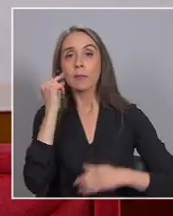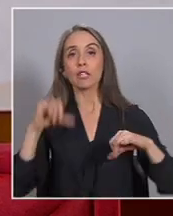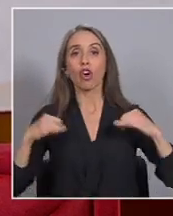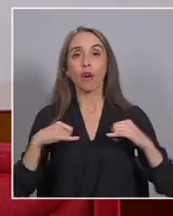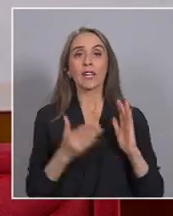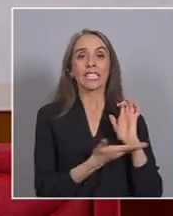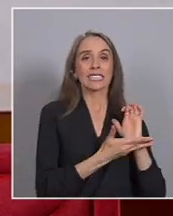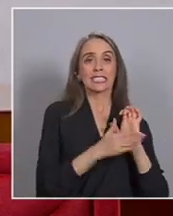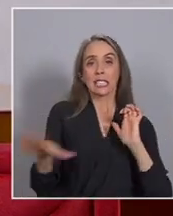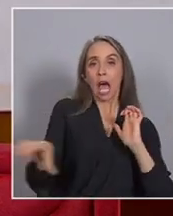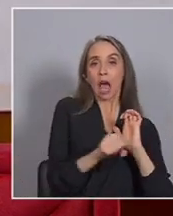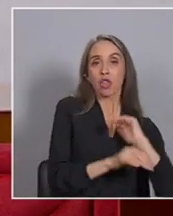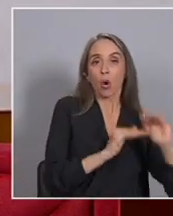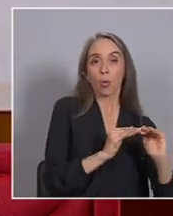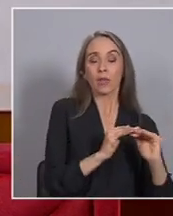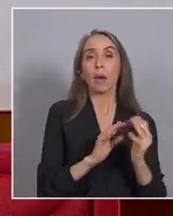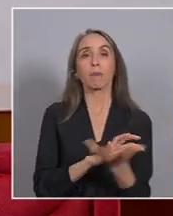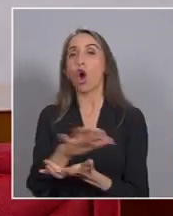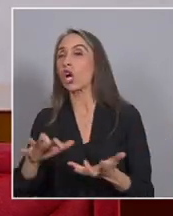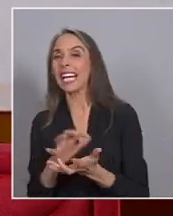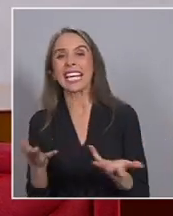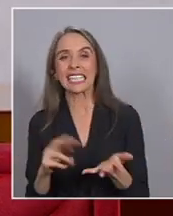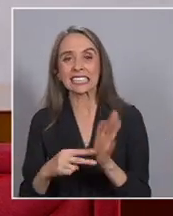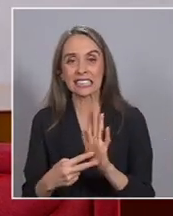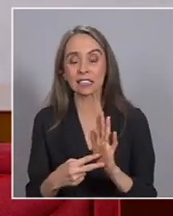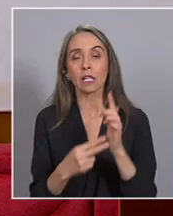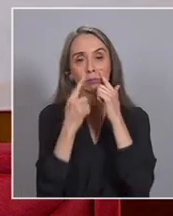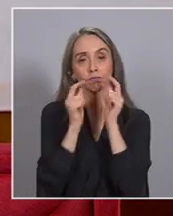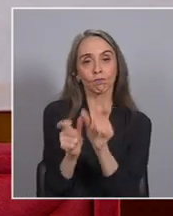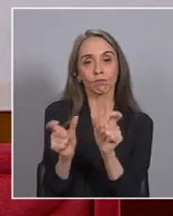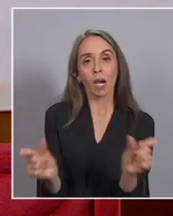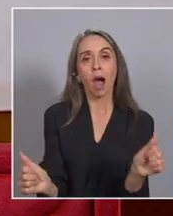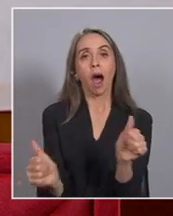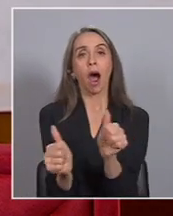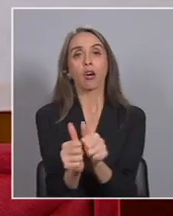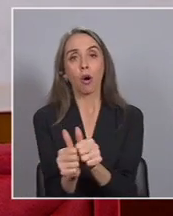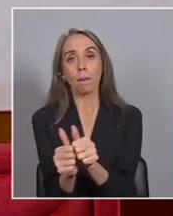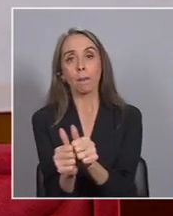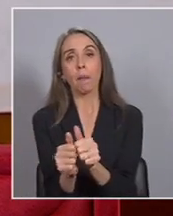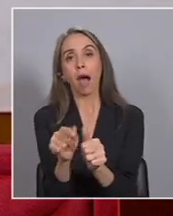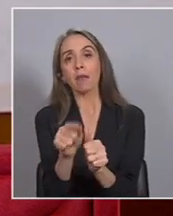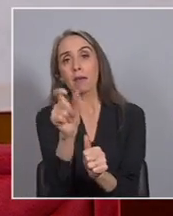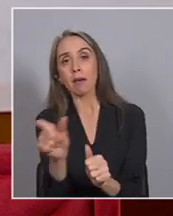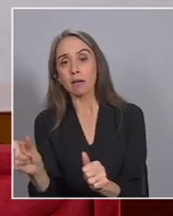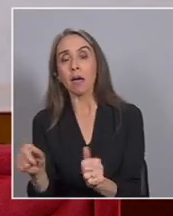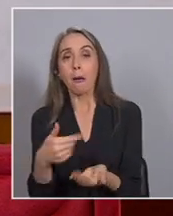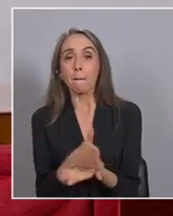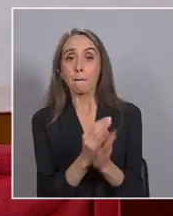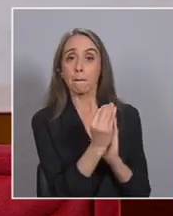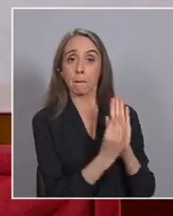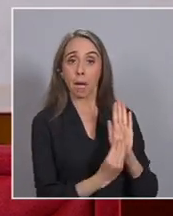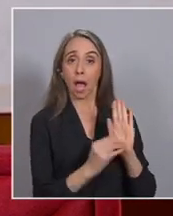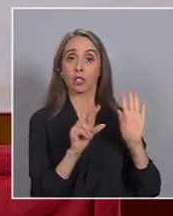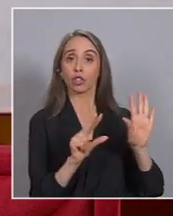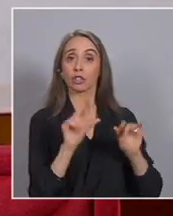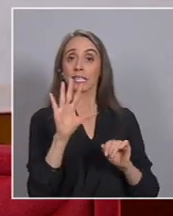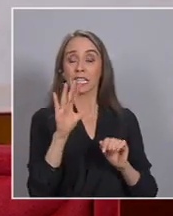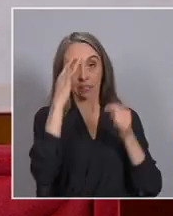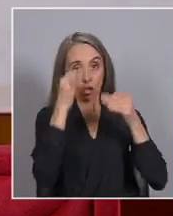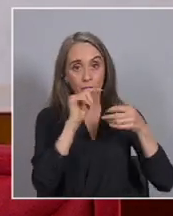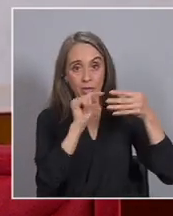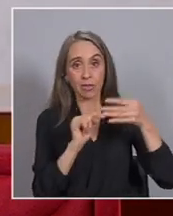cuidado del Estado en situaciones de crisis, a través de un monitoreo y acompañamiento de casos. Este plan cuenta con 85